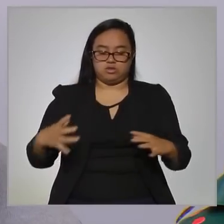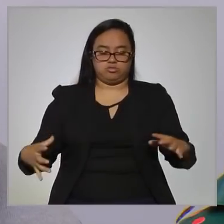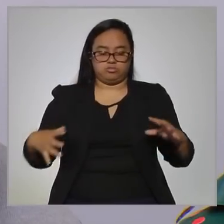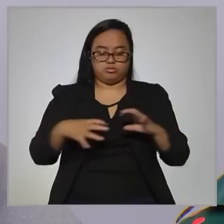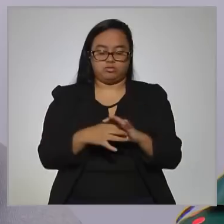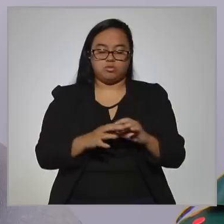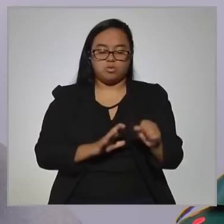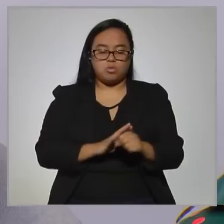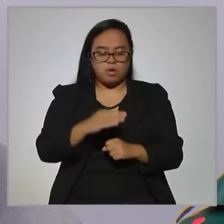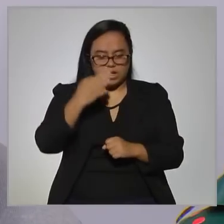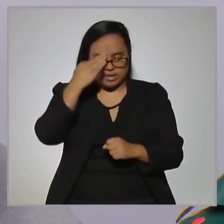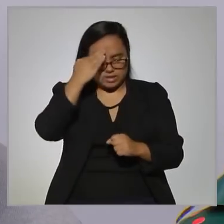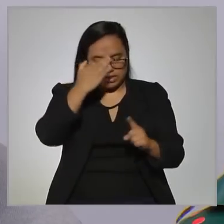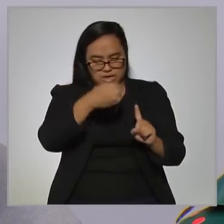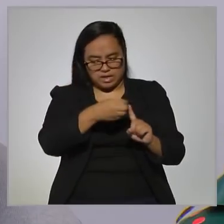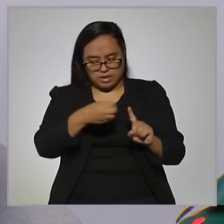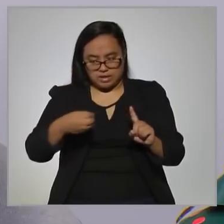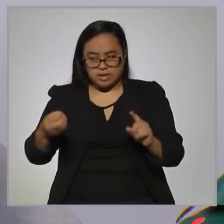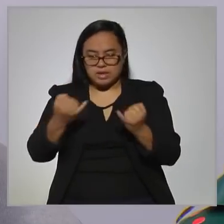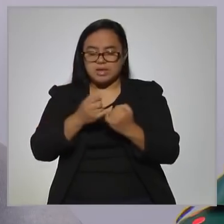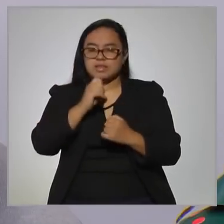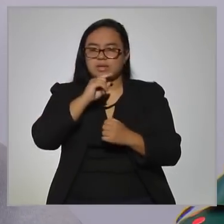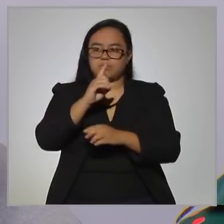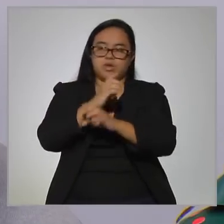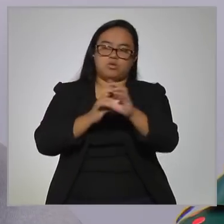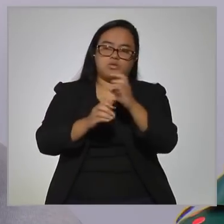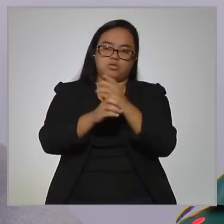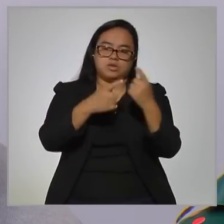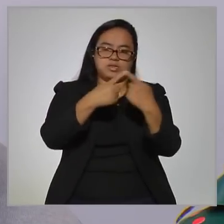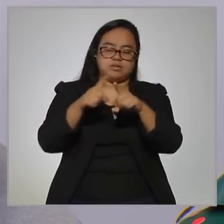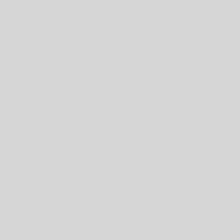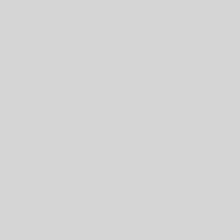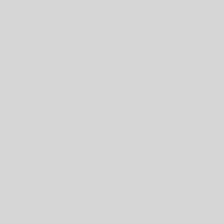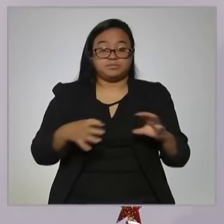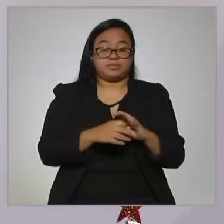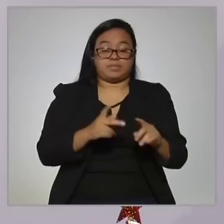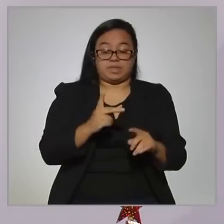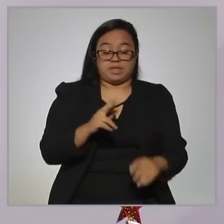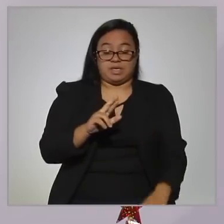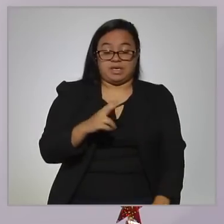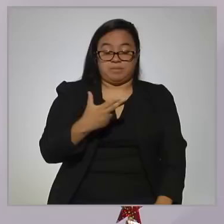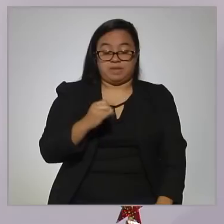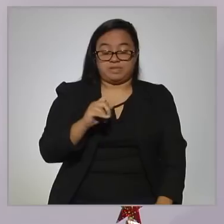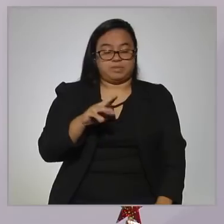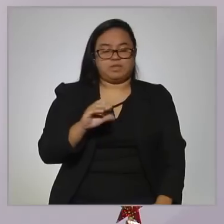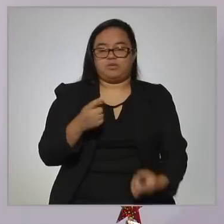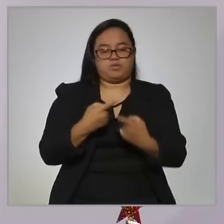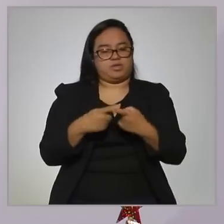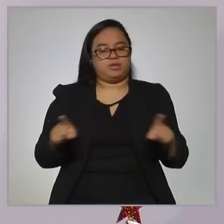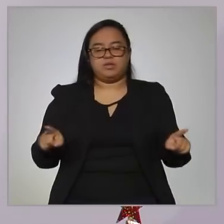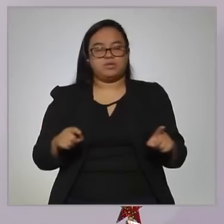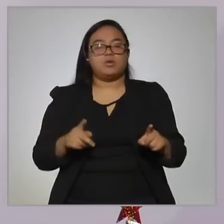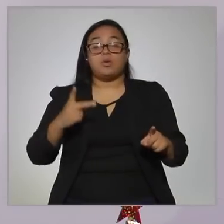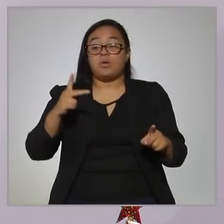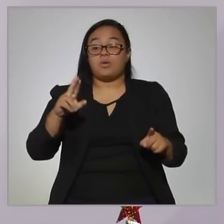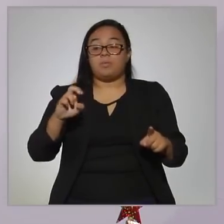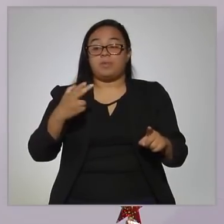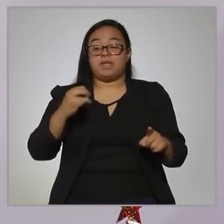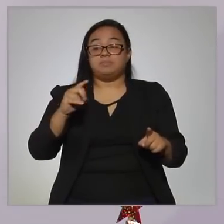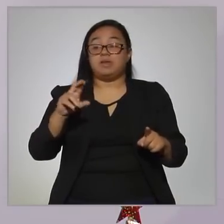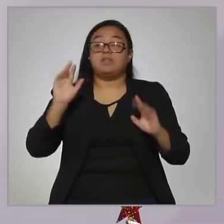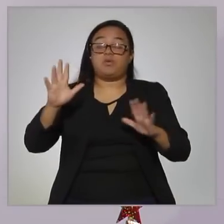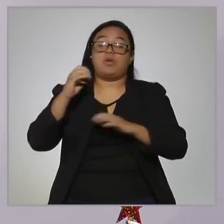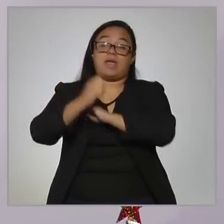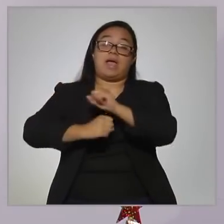este cómputo del tiempo con los elementos más importantes de cada una de las religiones. Porque dice, no, es que ya en el mundo prehispánico se celebra el Año Nuevo.